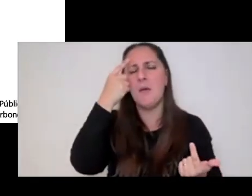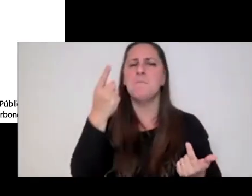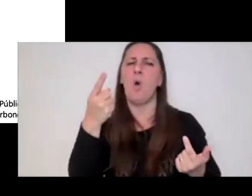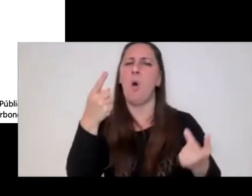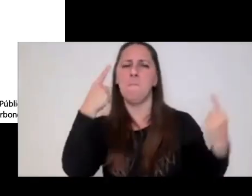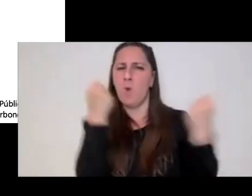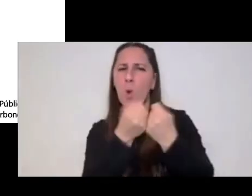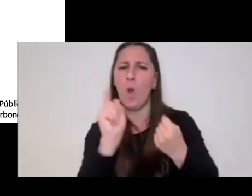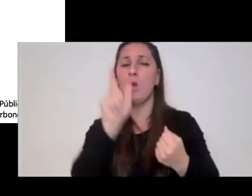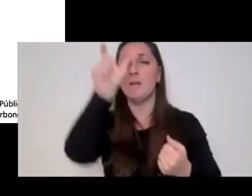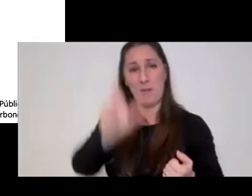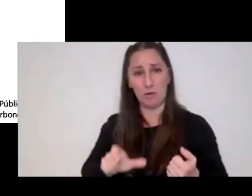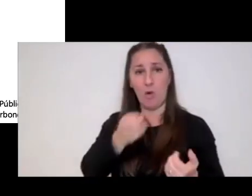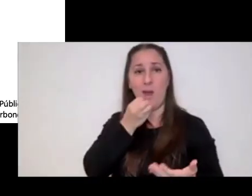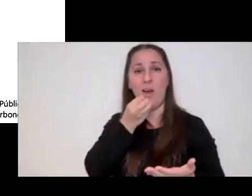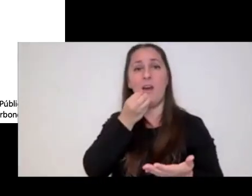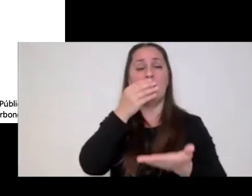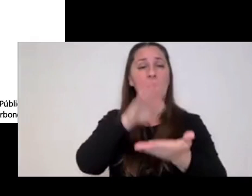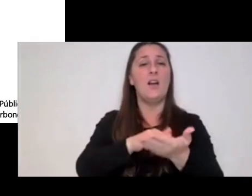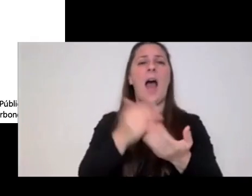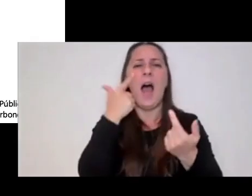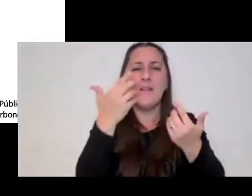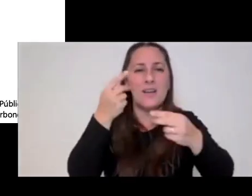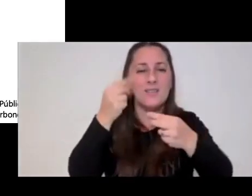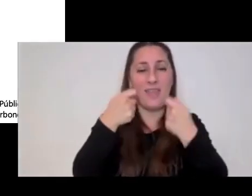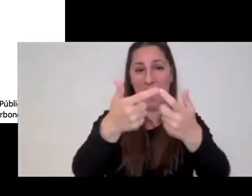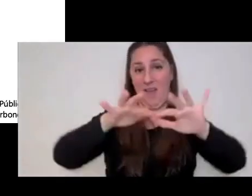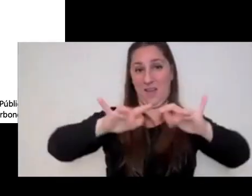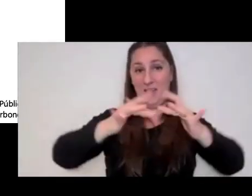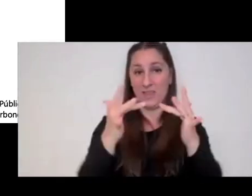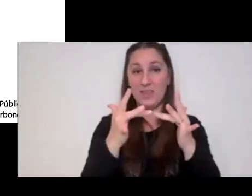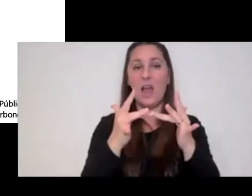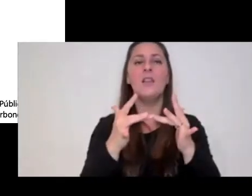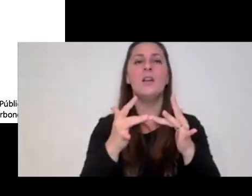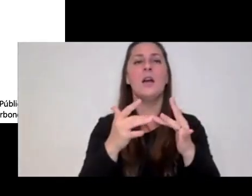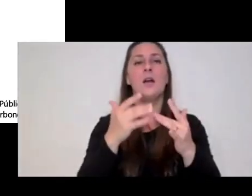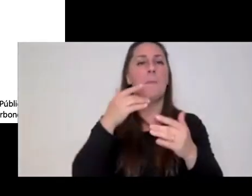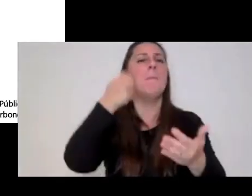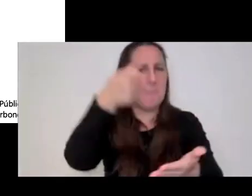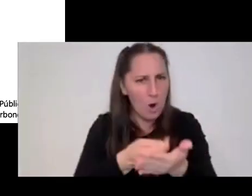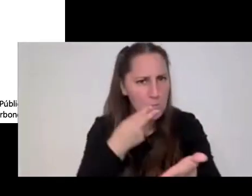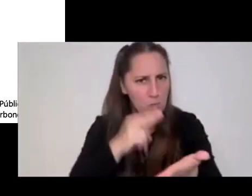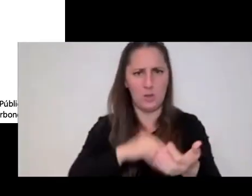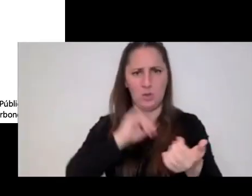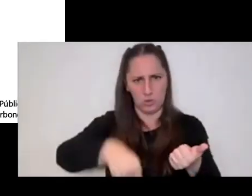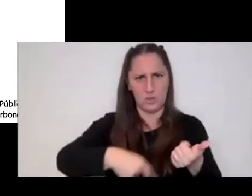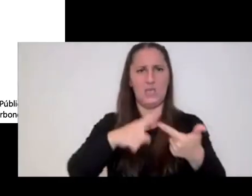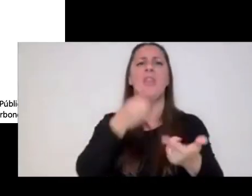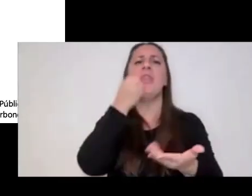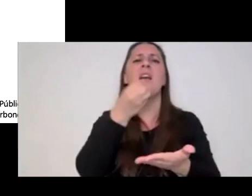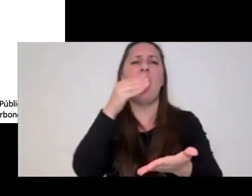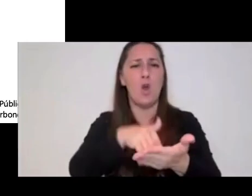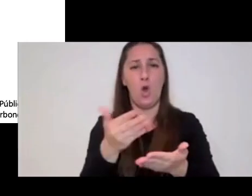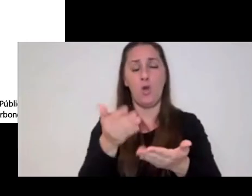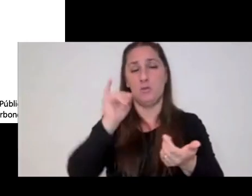no presenta su allanamiento de manera digital, entonces, pese a que ha pagado el impuesto, pese a que ha declarado previamente las tenencias